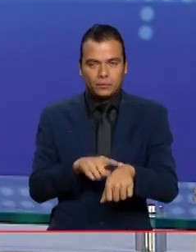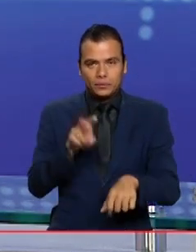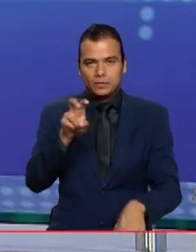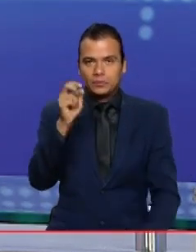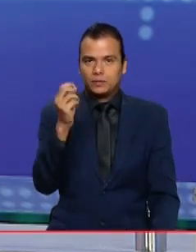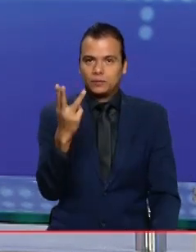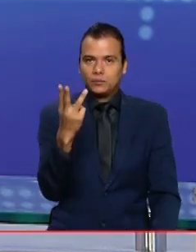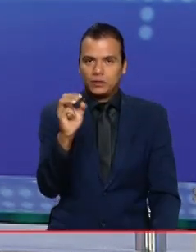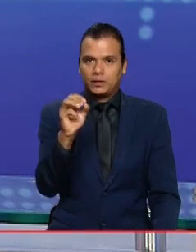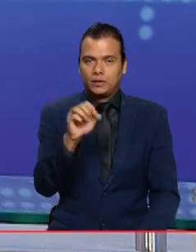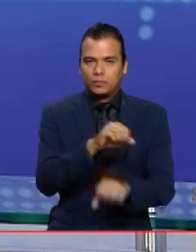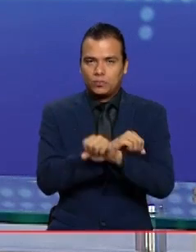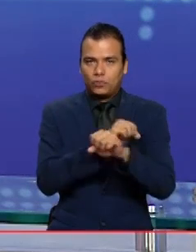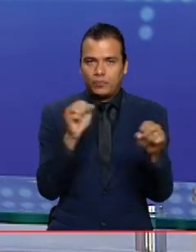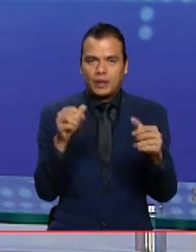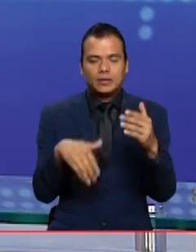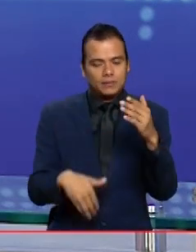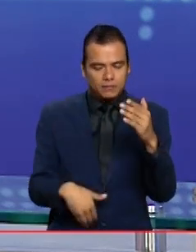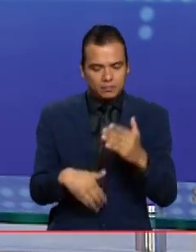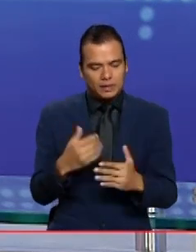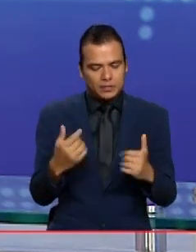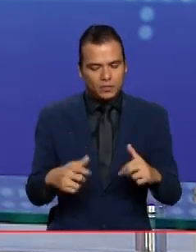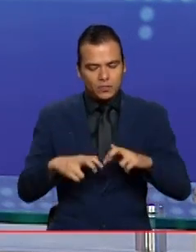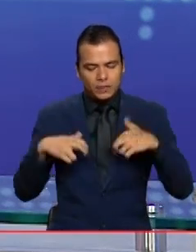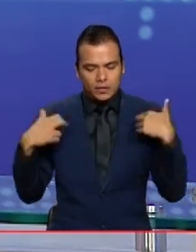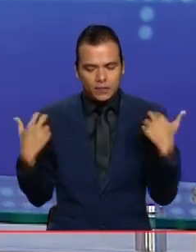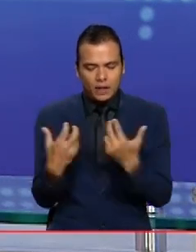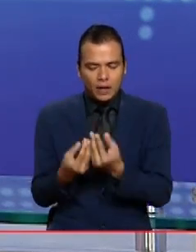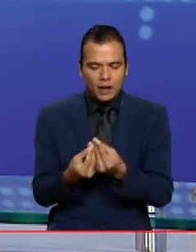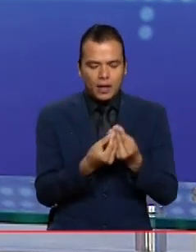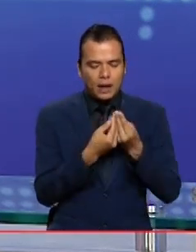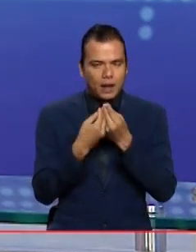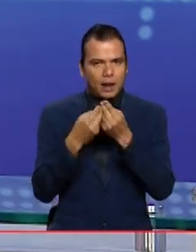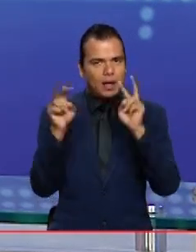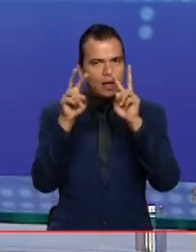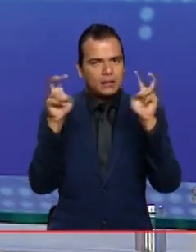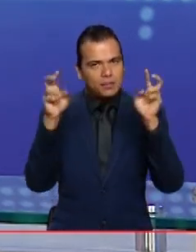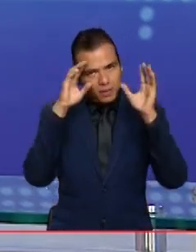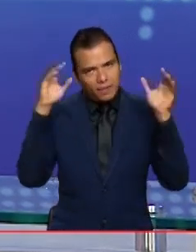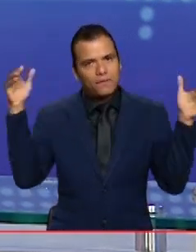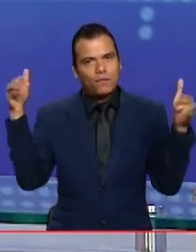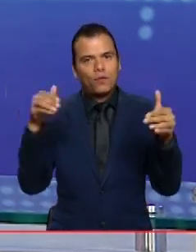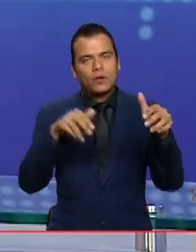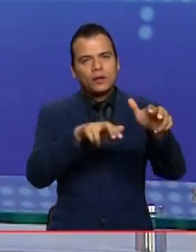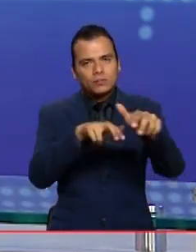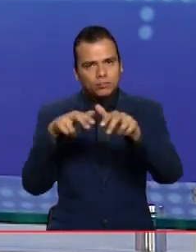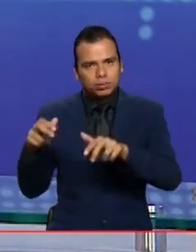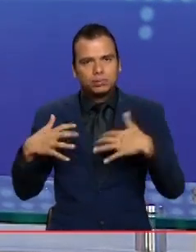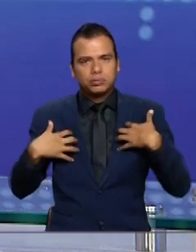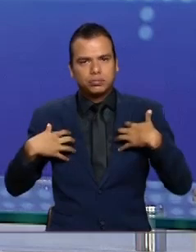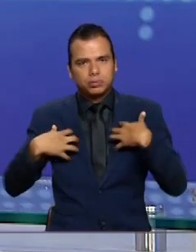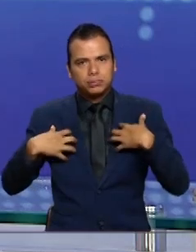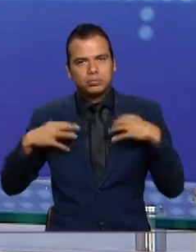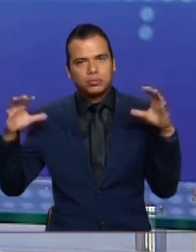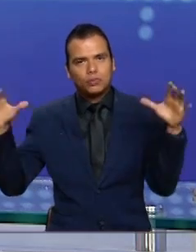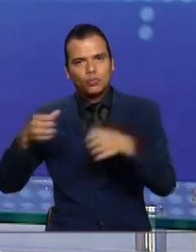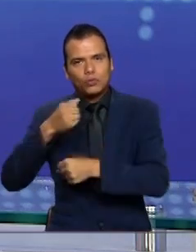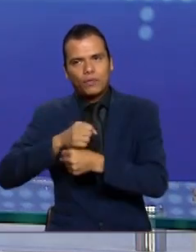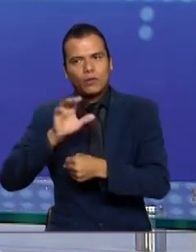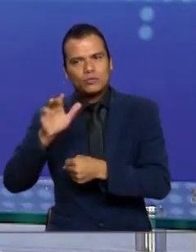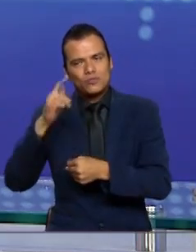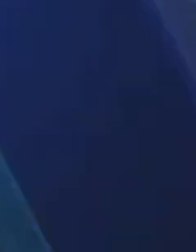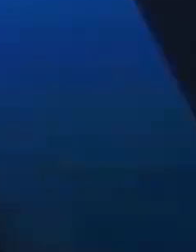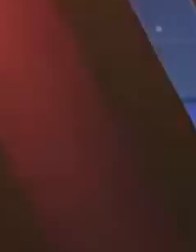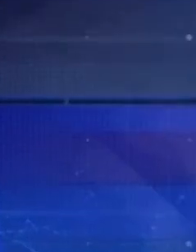a partir de hoy a las 7:30 de la mañana instalará el primer puesto de mando unificado para el sector agropecuario. Karen